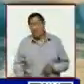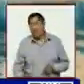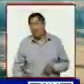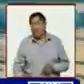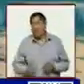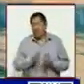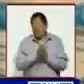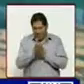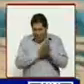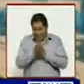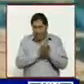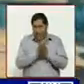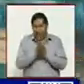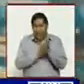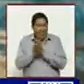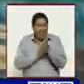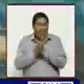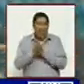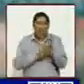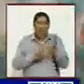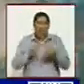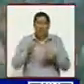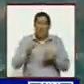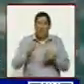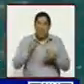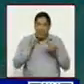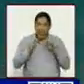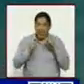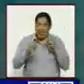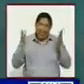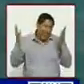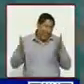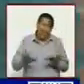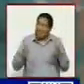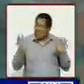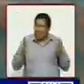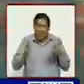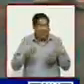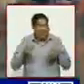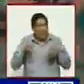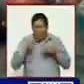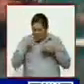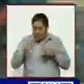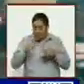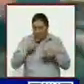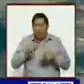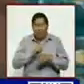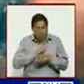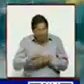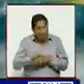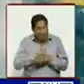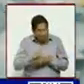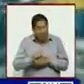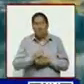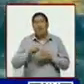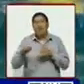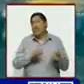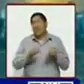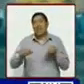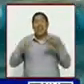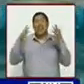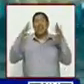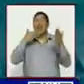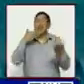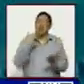solamente esas ganas, dejar esos esos vicios y meterle para el entrenamiento y formarte.